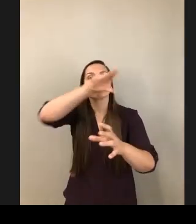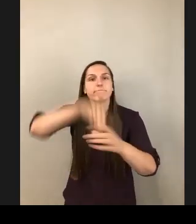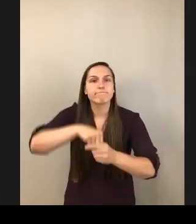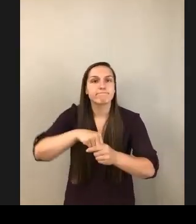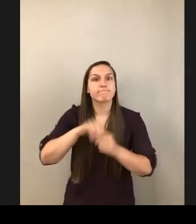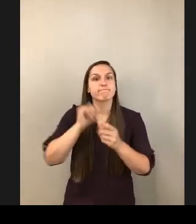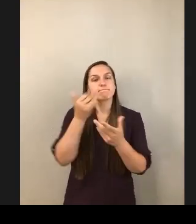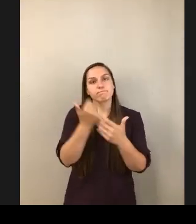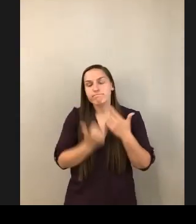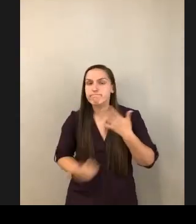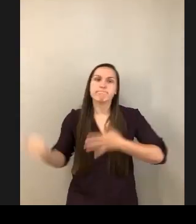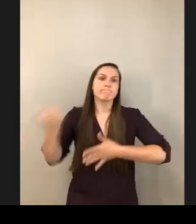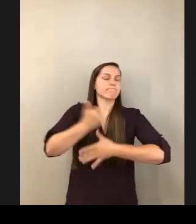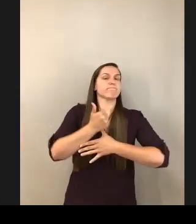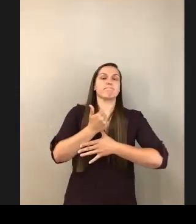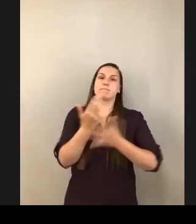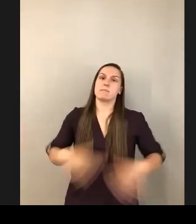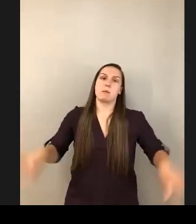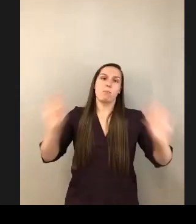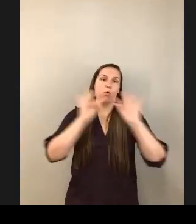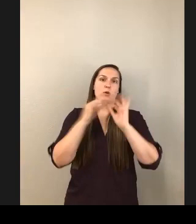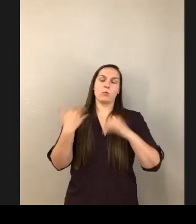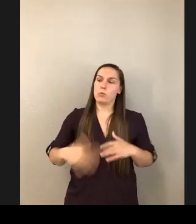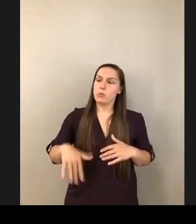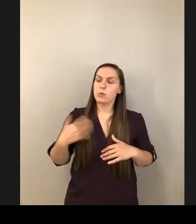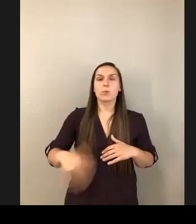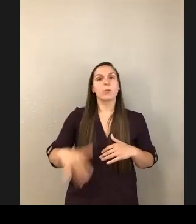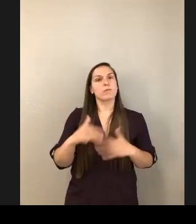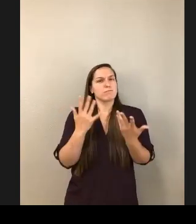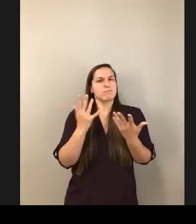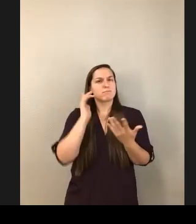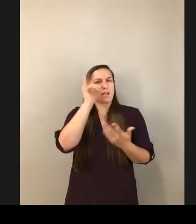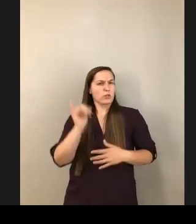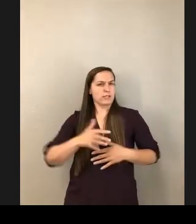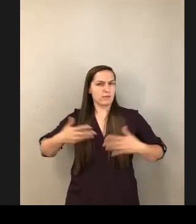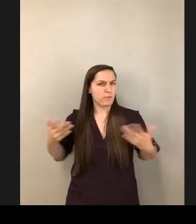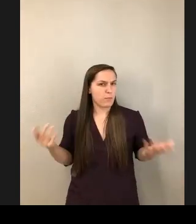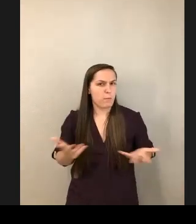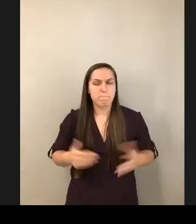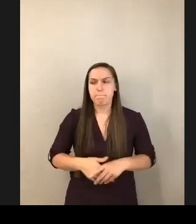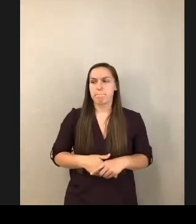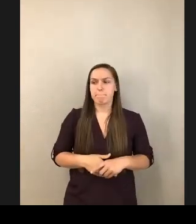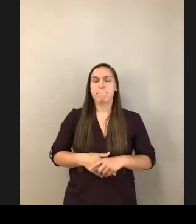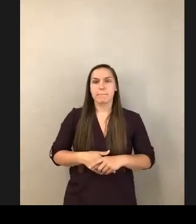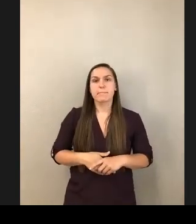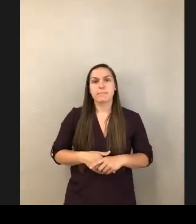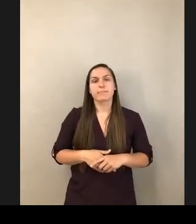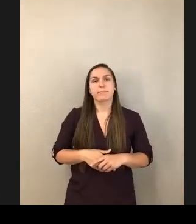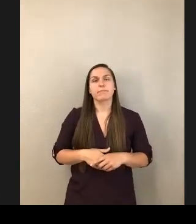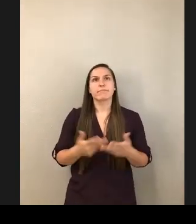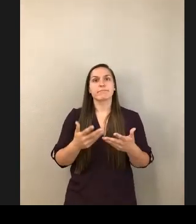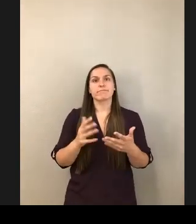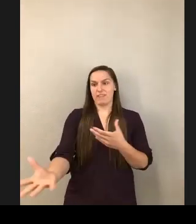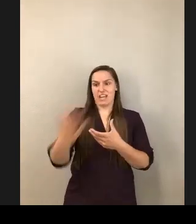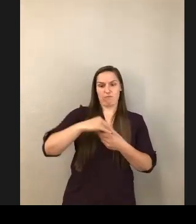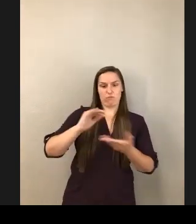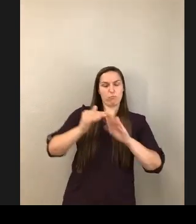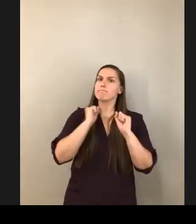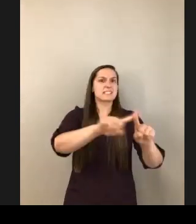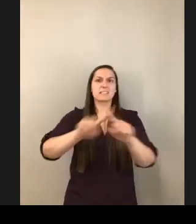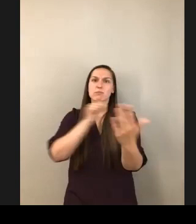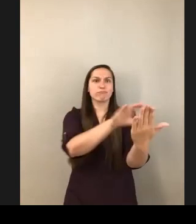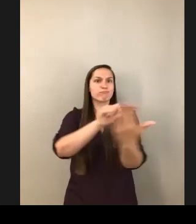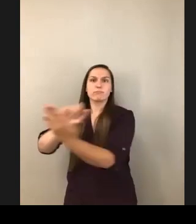participación de la comunidad y es algo tan importante. Pero ¿cómo se ve? Hay varias maneras de que la comunidad